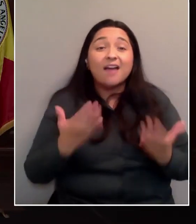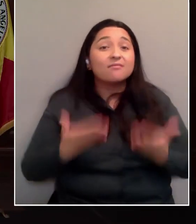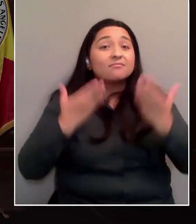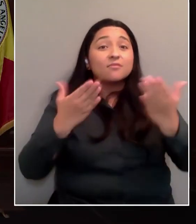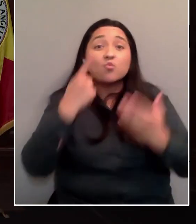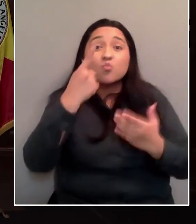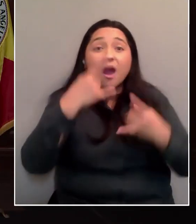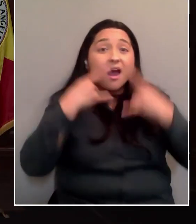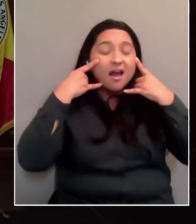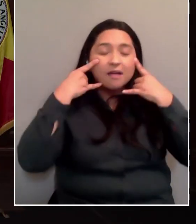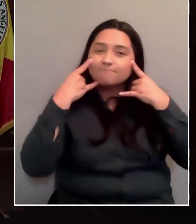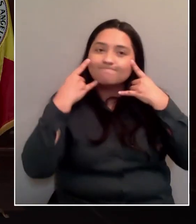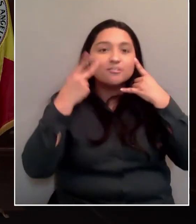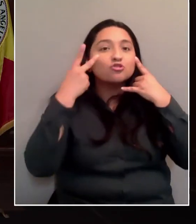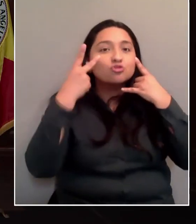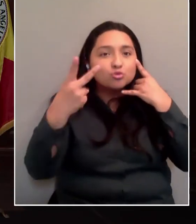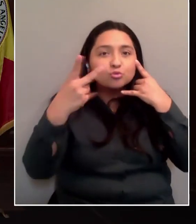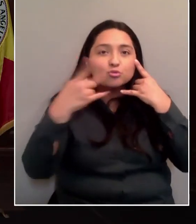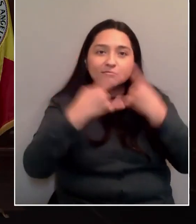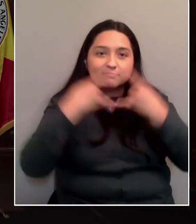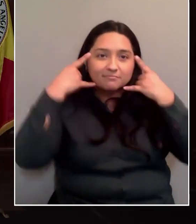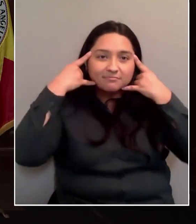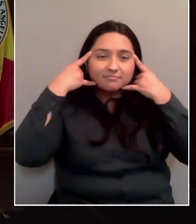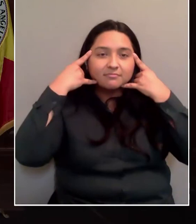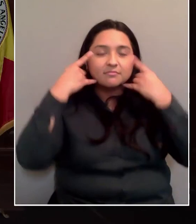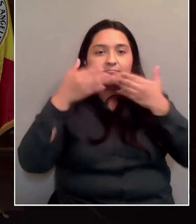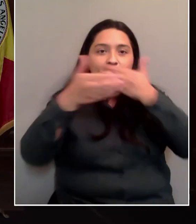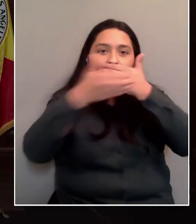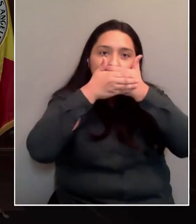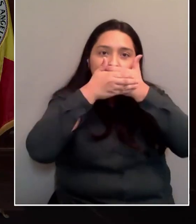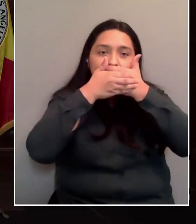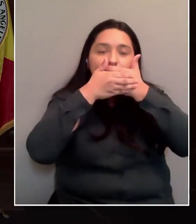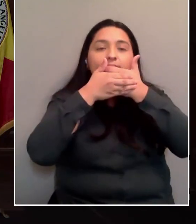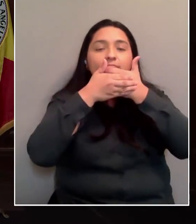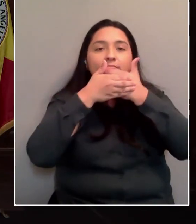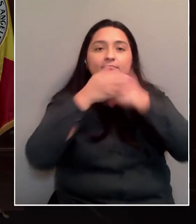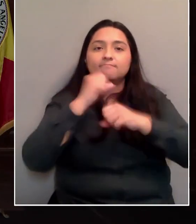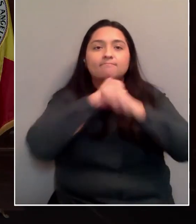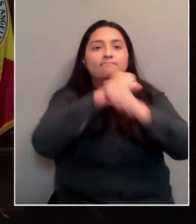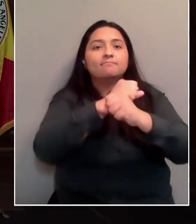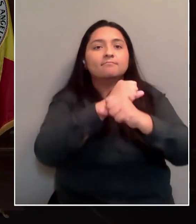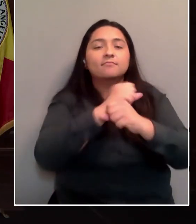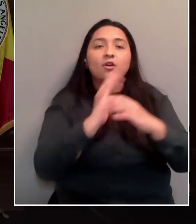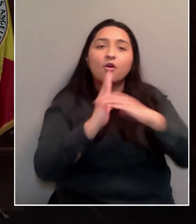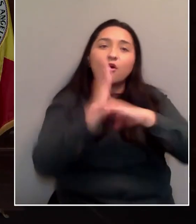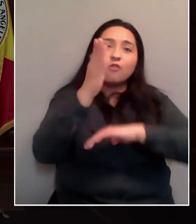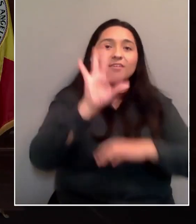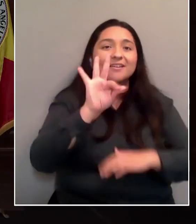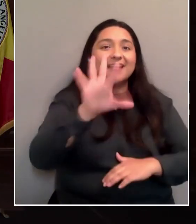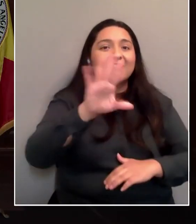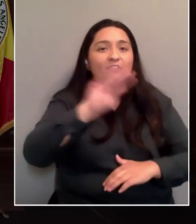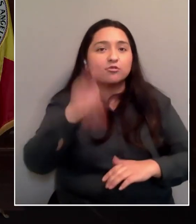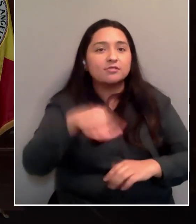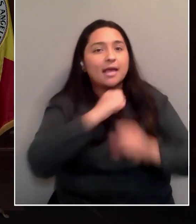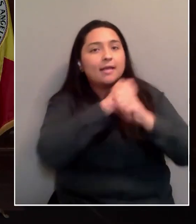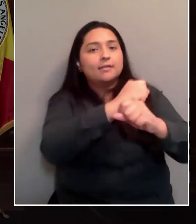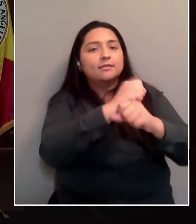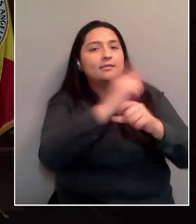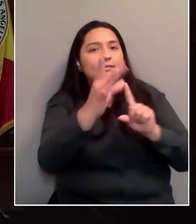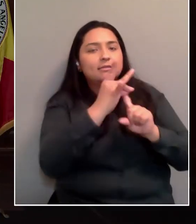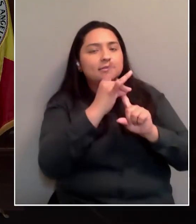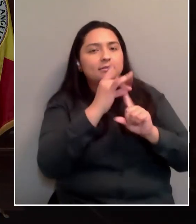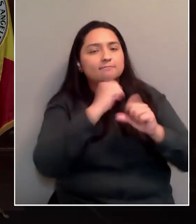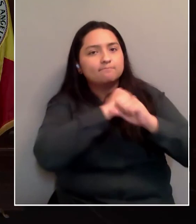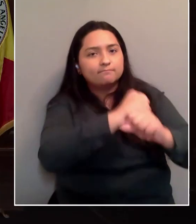mascarillas. Podría evitar más del 95% de los contagios. Y mantenga su distancia y